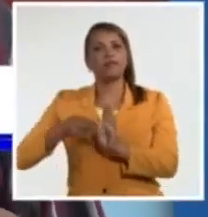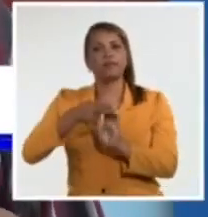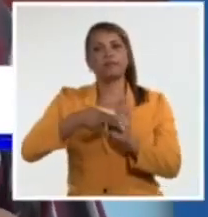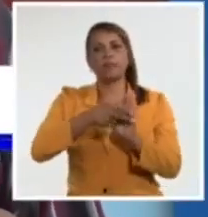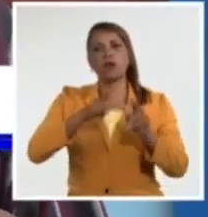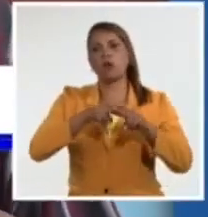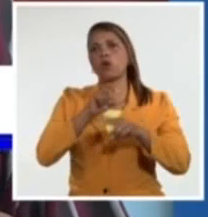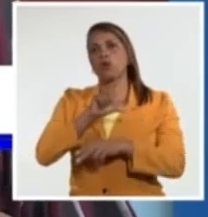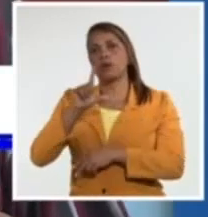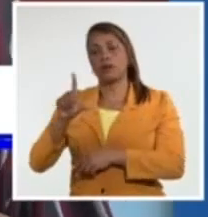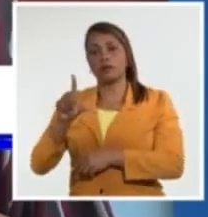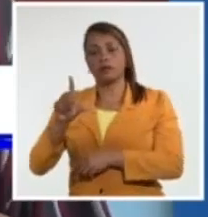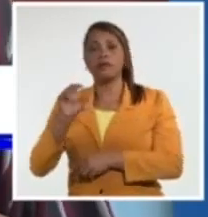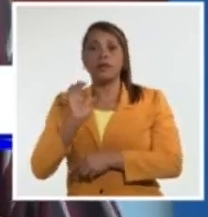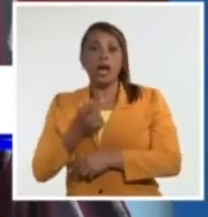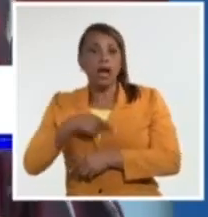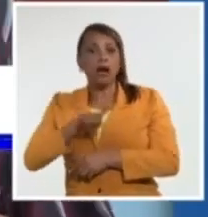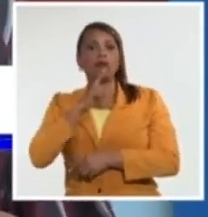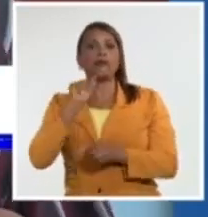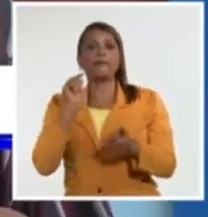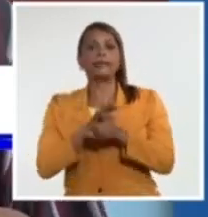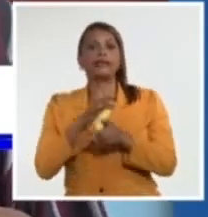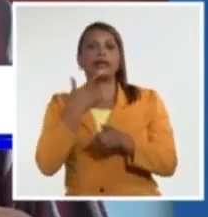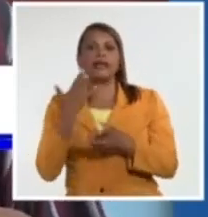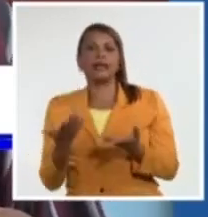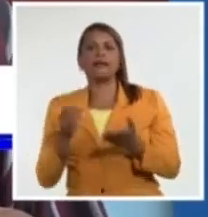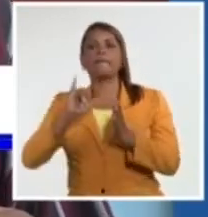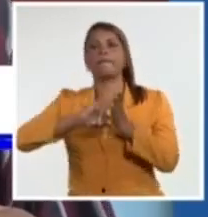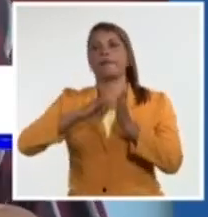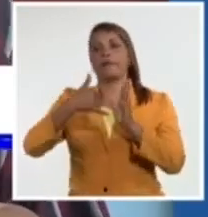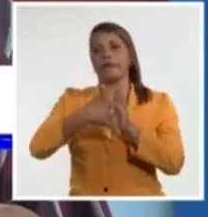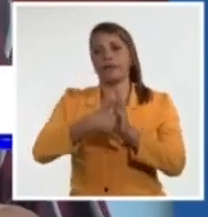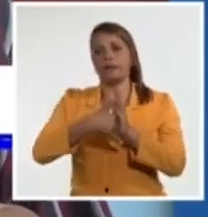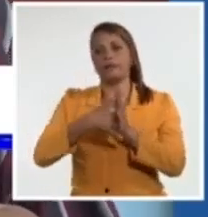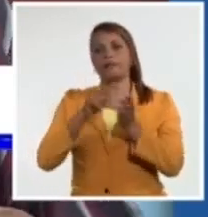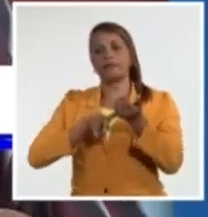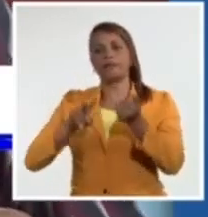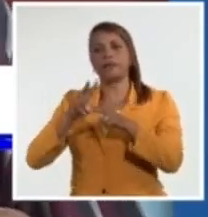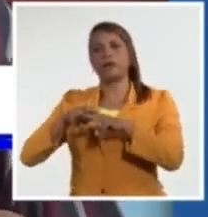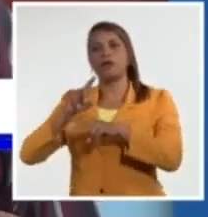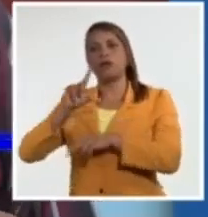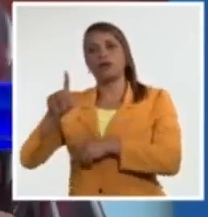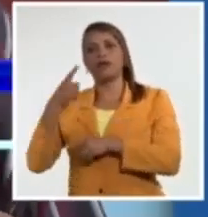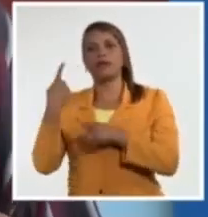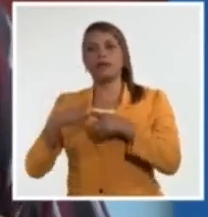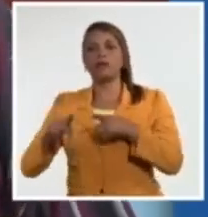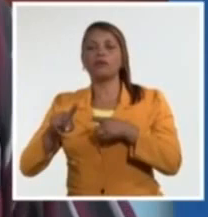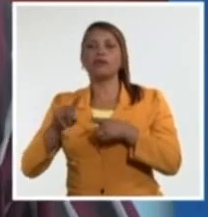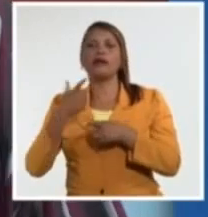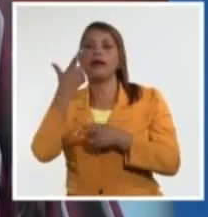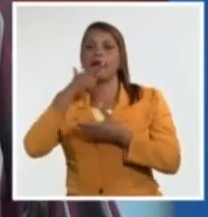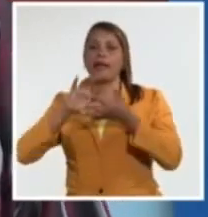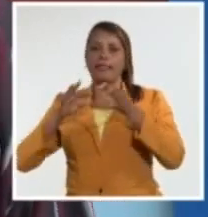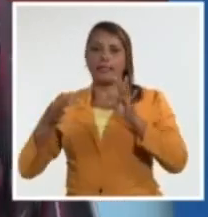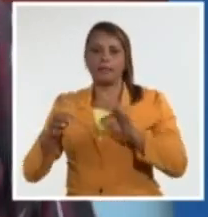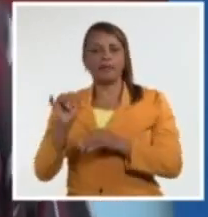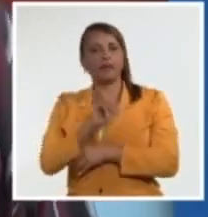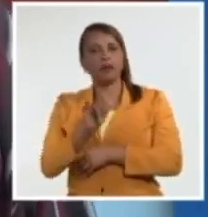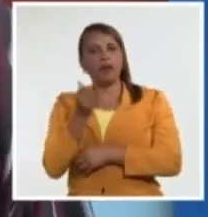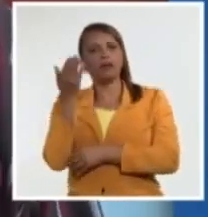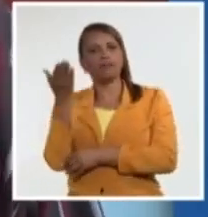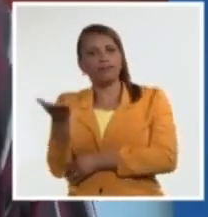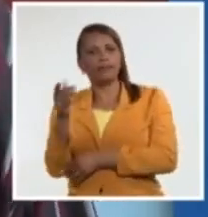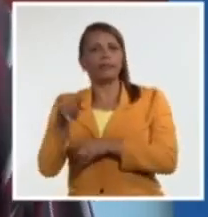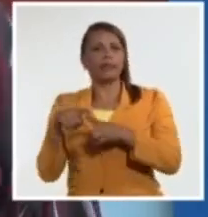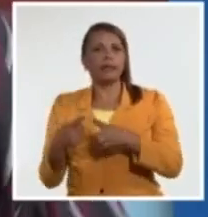con los ferrobuses de Holguín. Ahora vamos a iniciar un proyecto con esta provincia precisamente, con un ferrobús, y con la provincia de Artemisa, que también está solicitando que